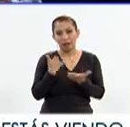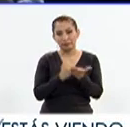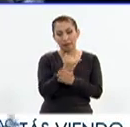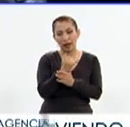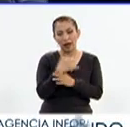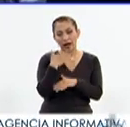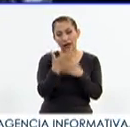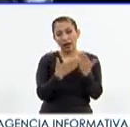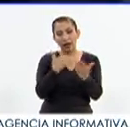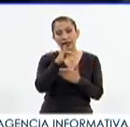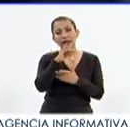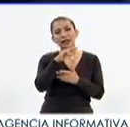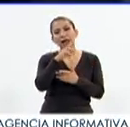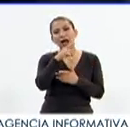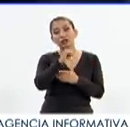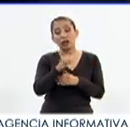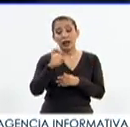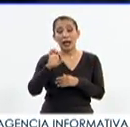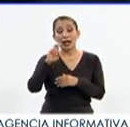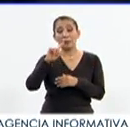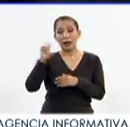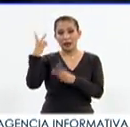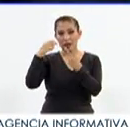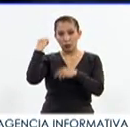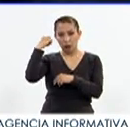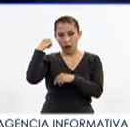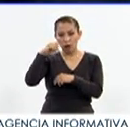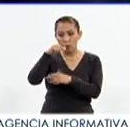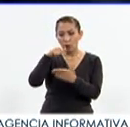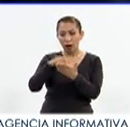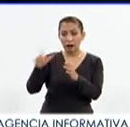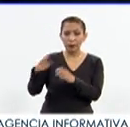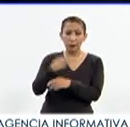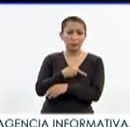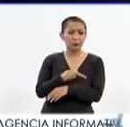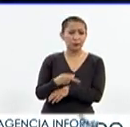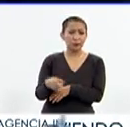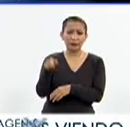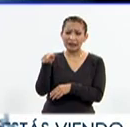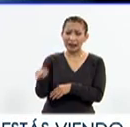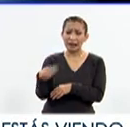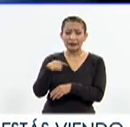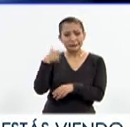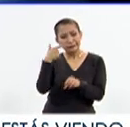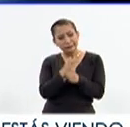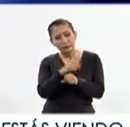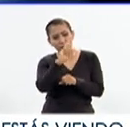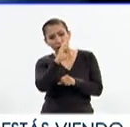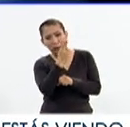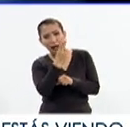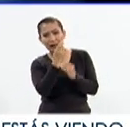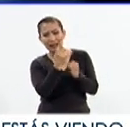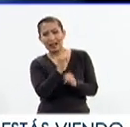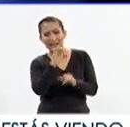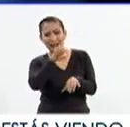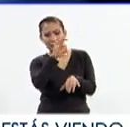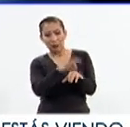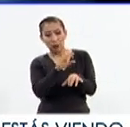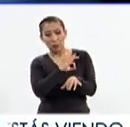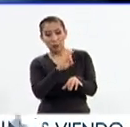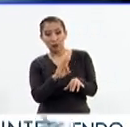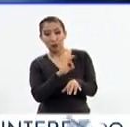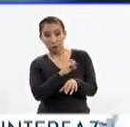decidir irme a irrigación. Herminia viene de Oaxaca, de un hogar de escasos recursos, y encontró en la Universidad Autónoma Chapingo